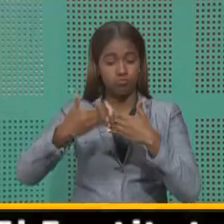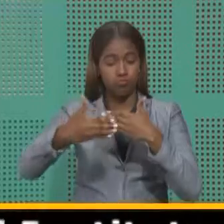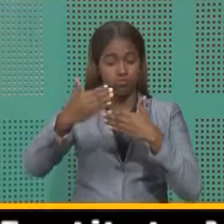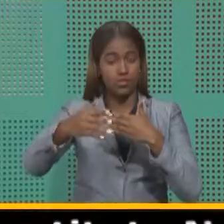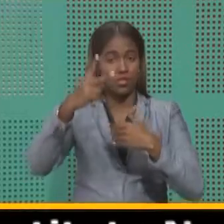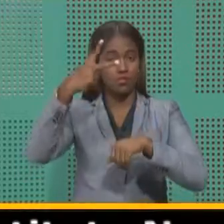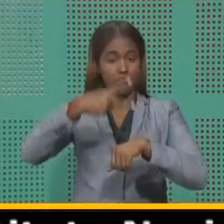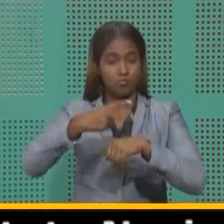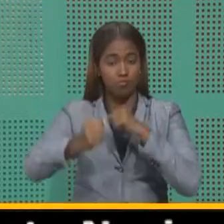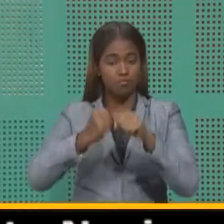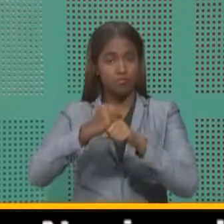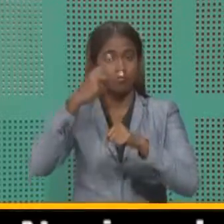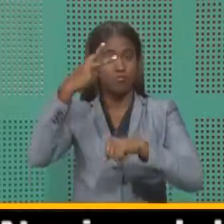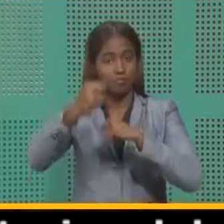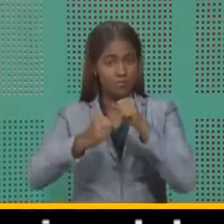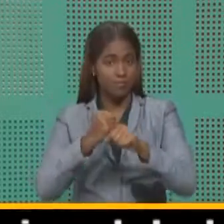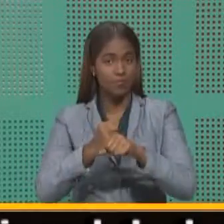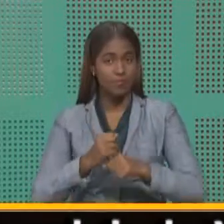años